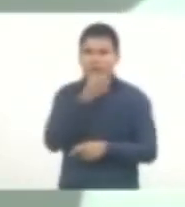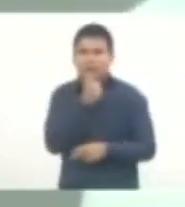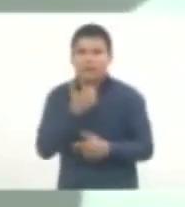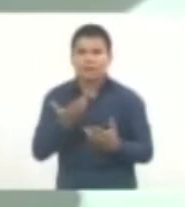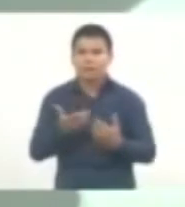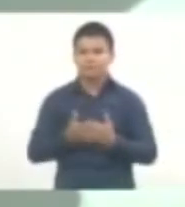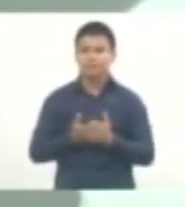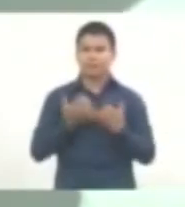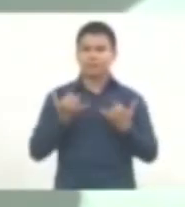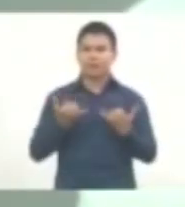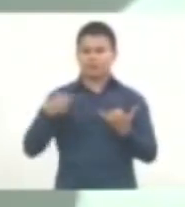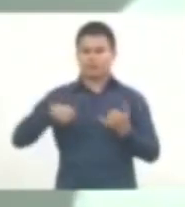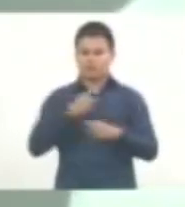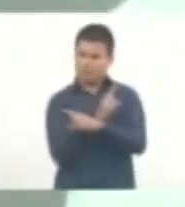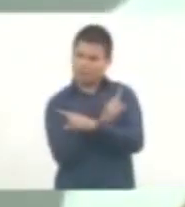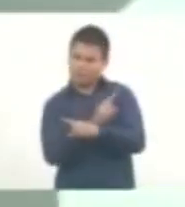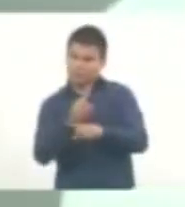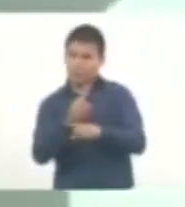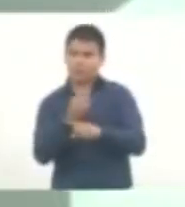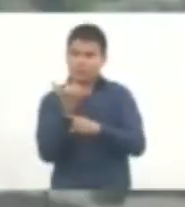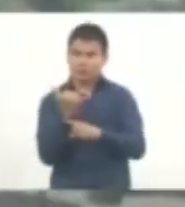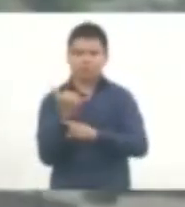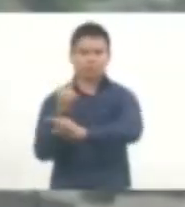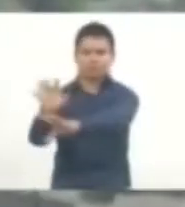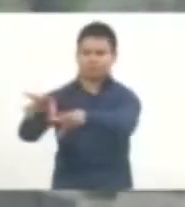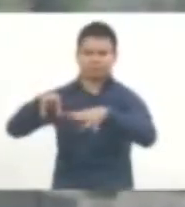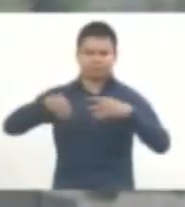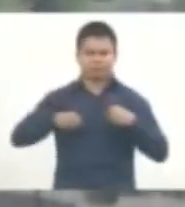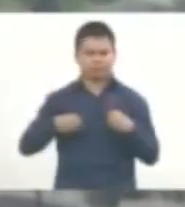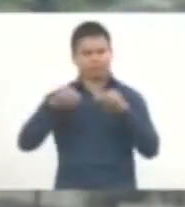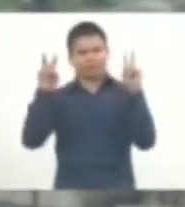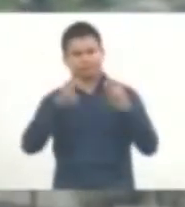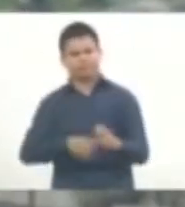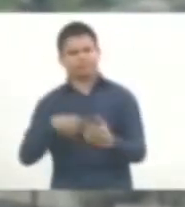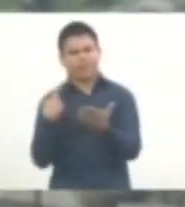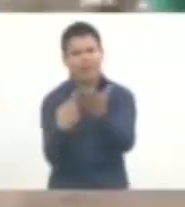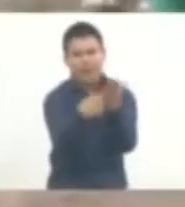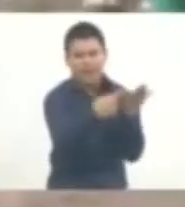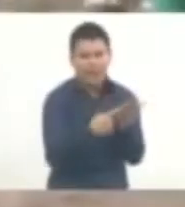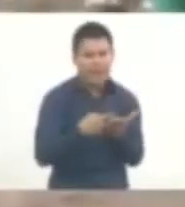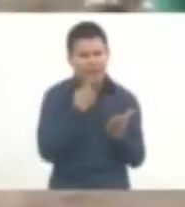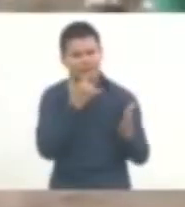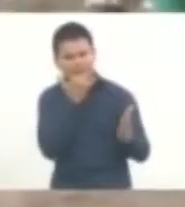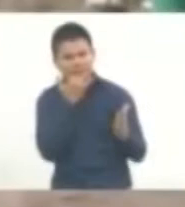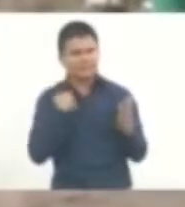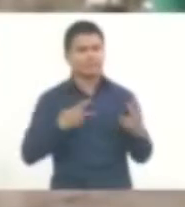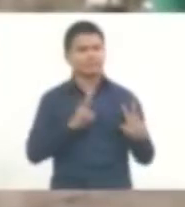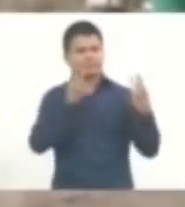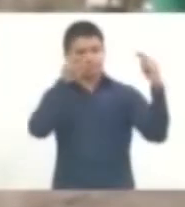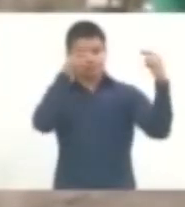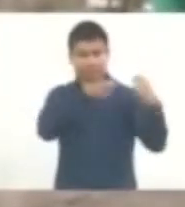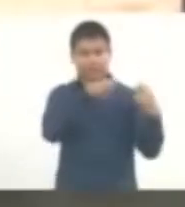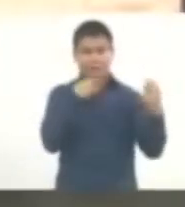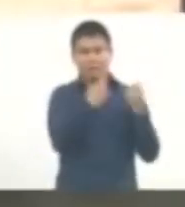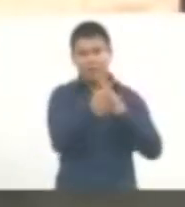entrante voy a tomar ese tema a pecho. Aguas del Sinú presta servicios en Lorica, San Antero, Momil, Purísima, San Andrés de Sotavento, Chimá